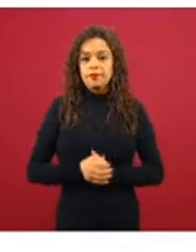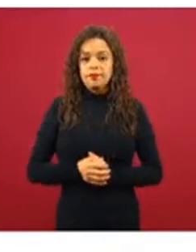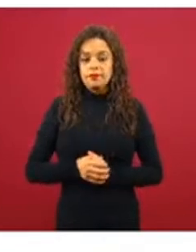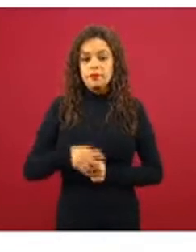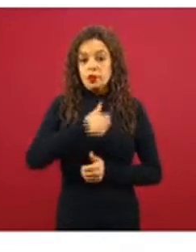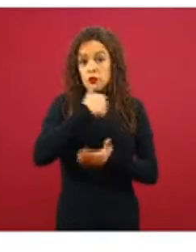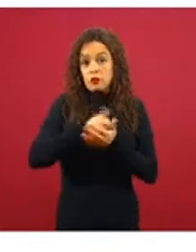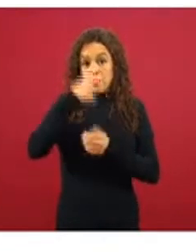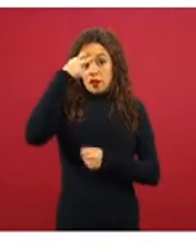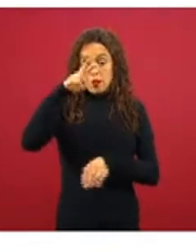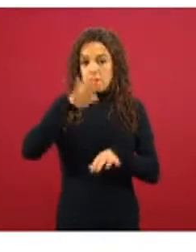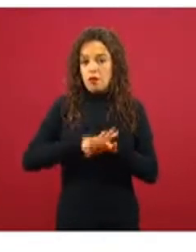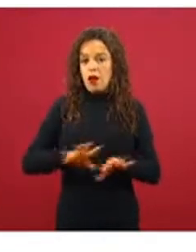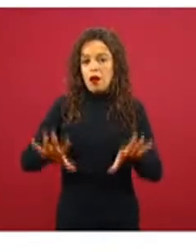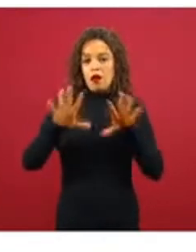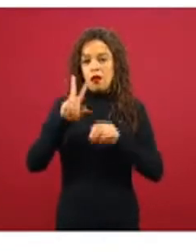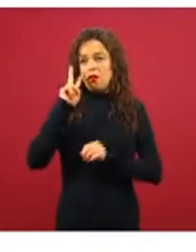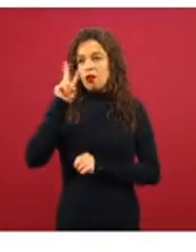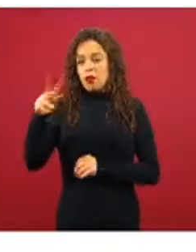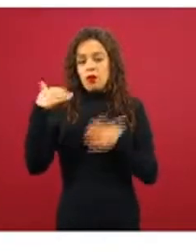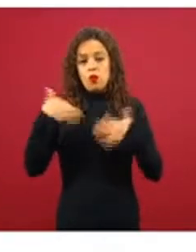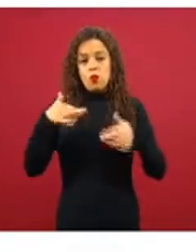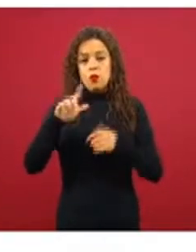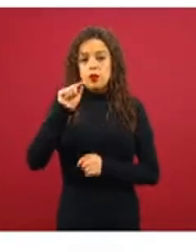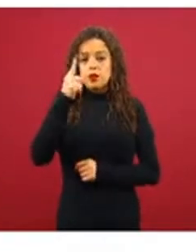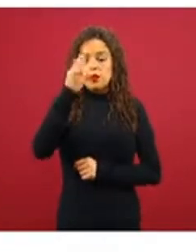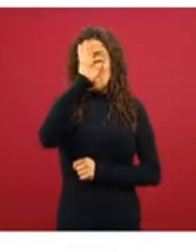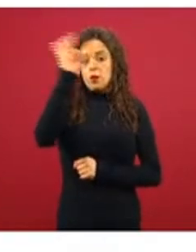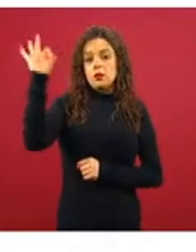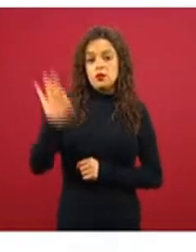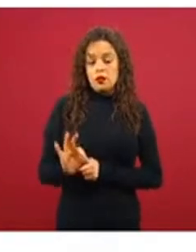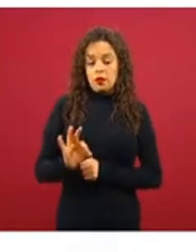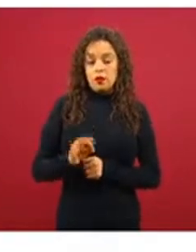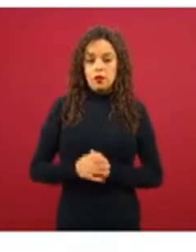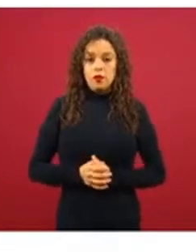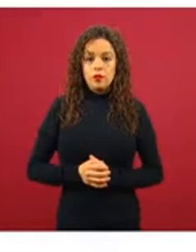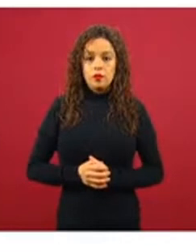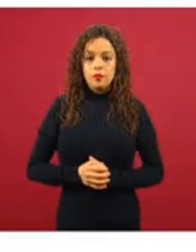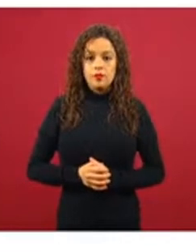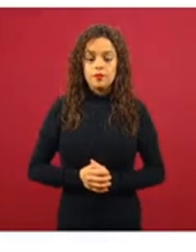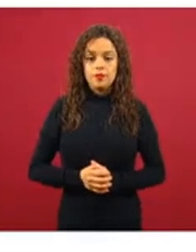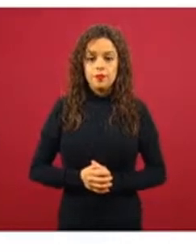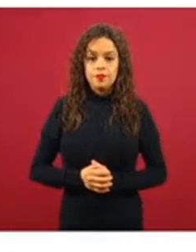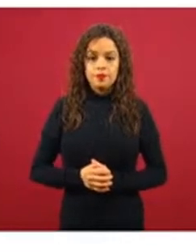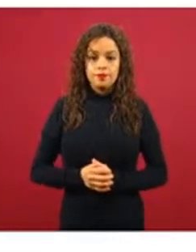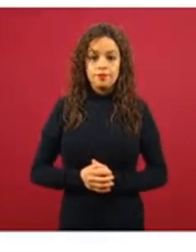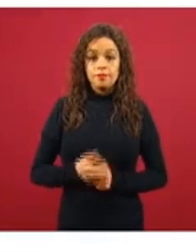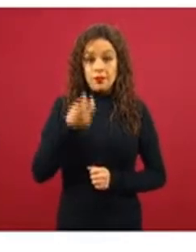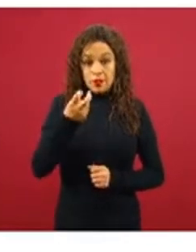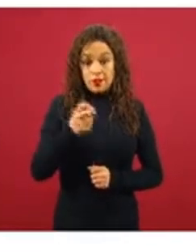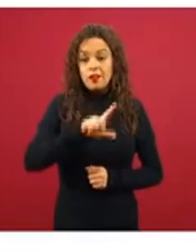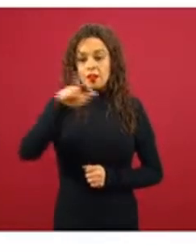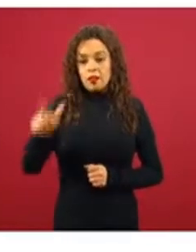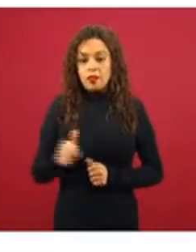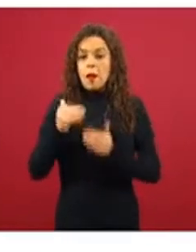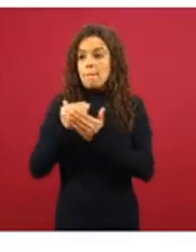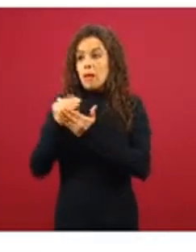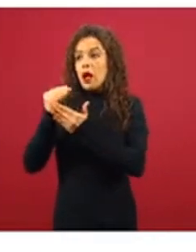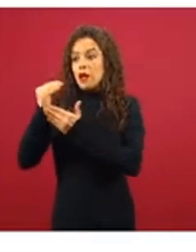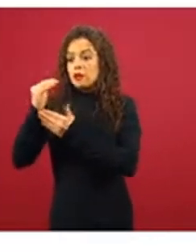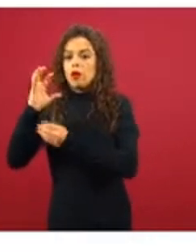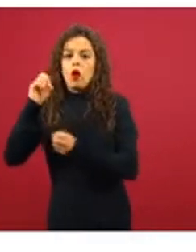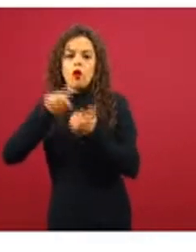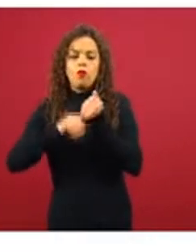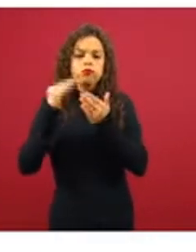con un 71%. Y esto lógicamente va a aumentar o disminuir dependiendo de